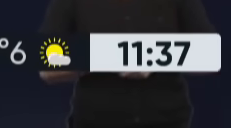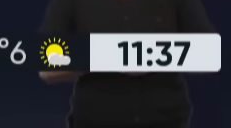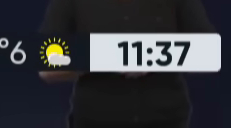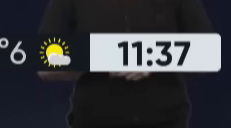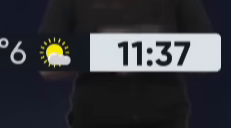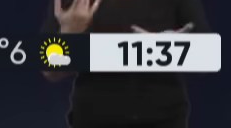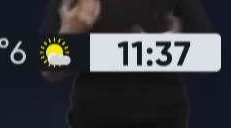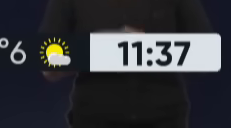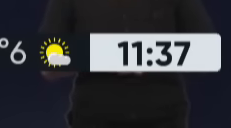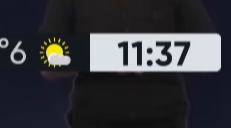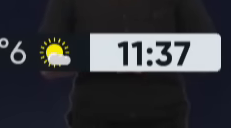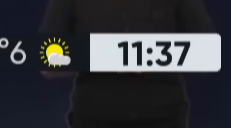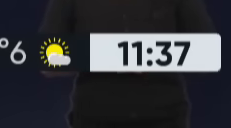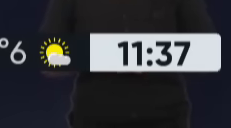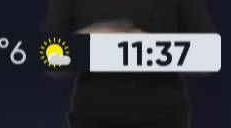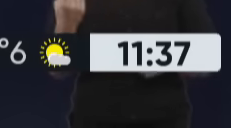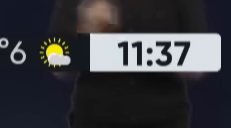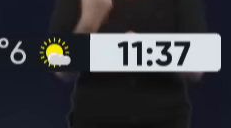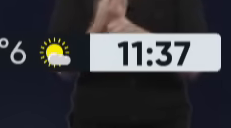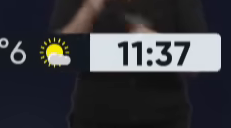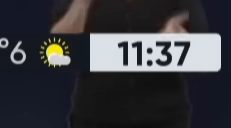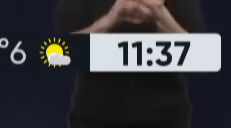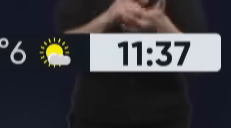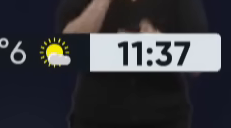que nadie puede ir en contra del ahorro de la gente.